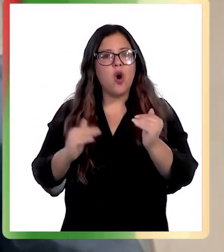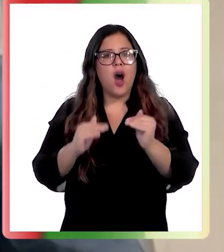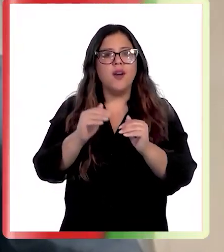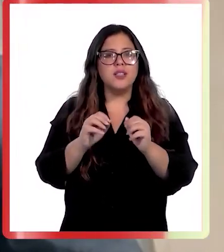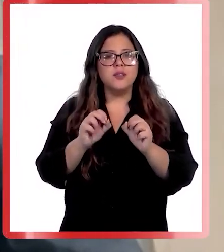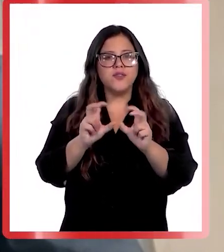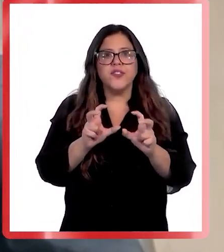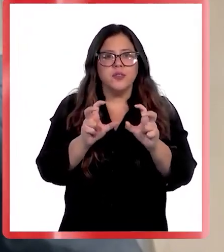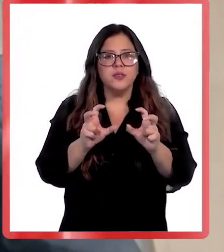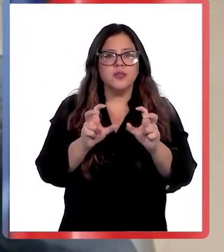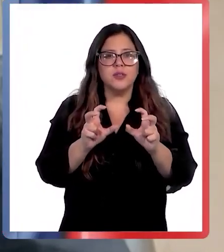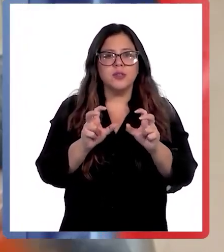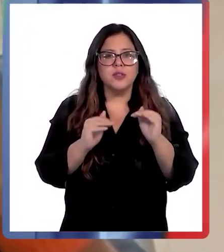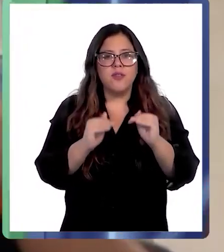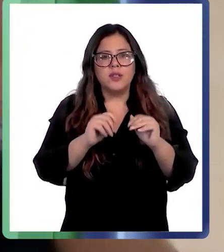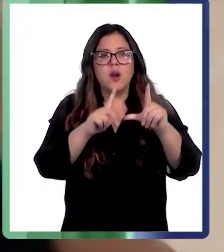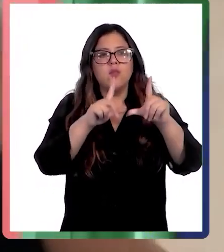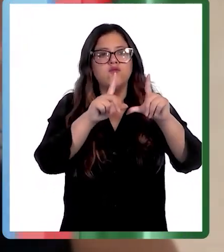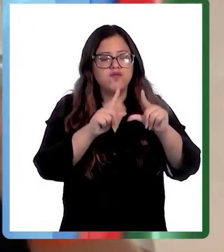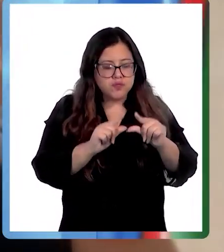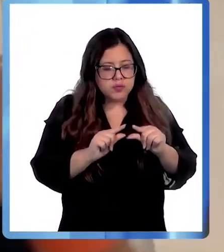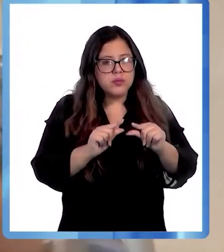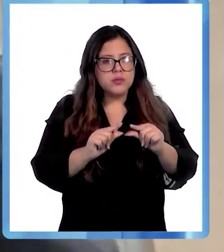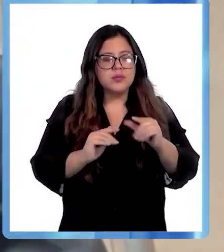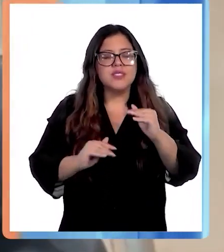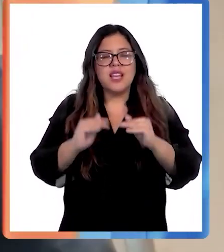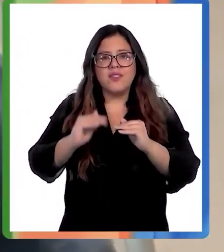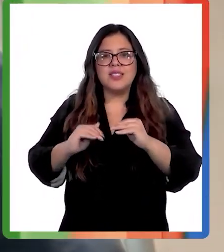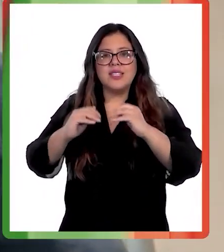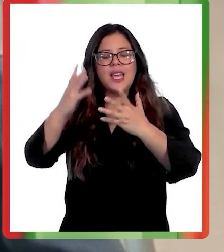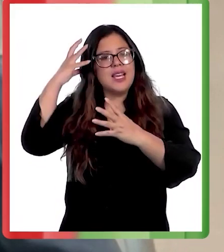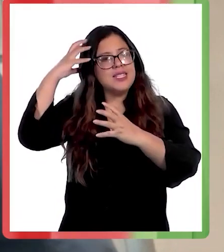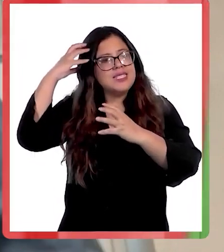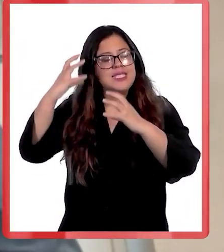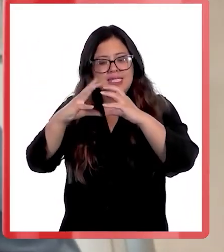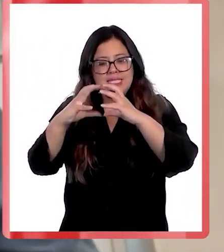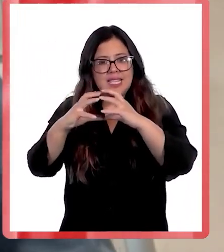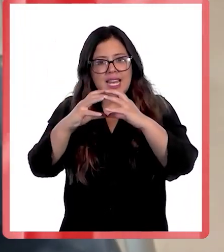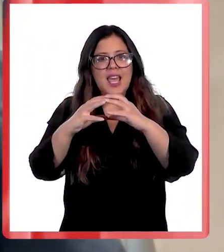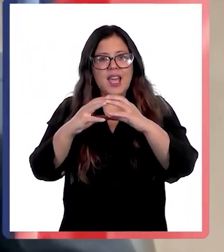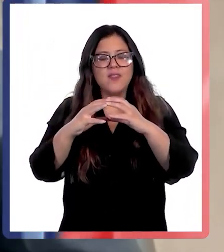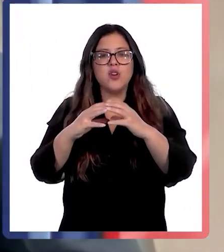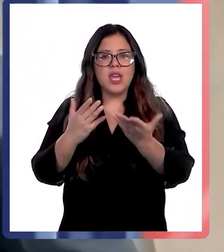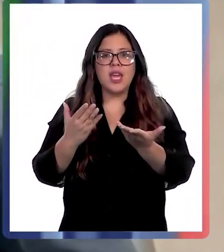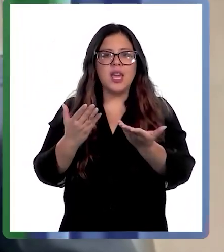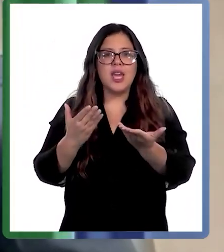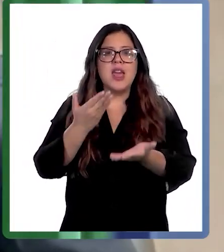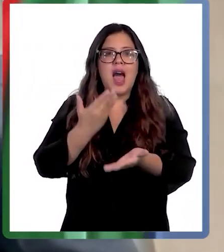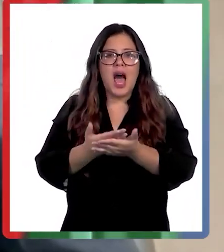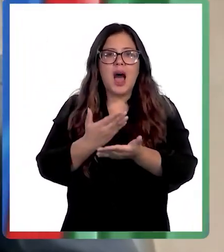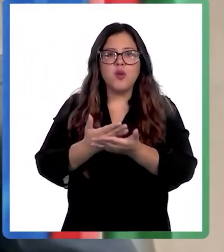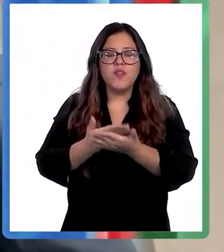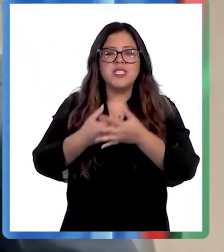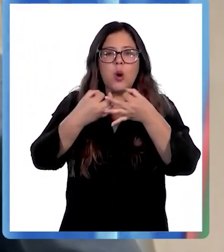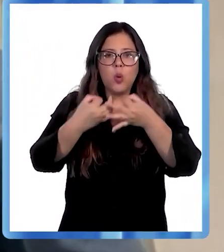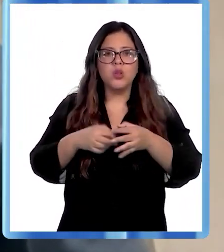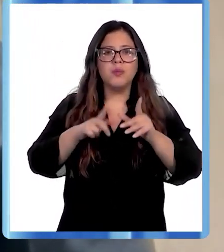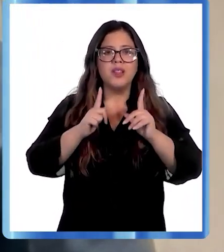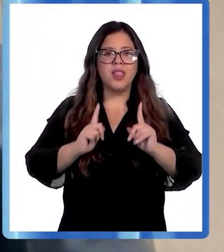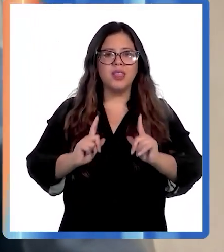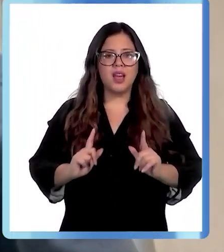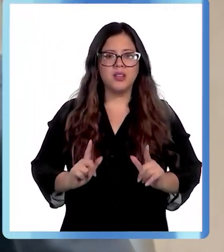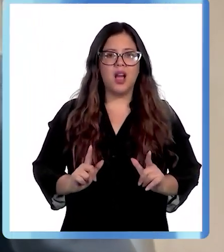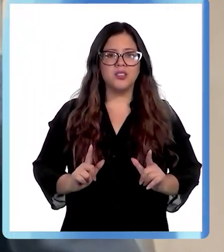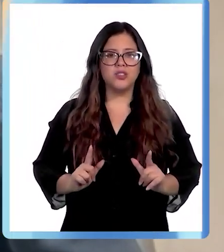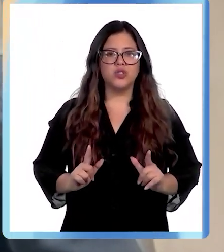vigilia, un estado efectivamente de menos vigilia y un estado que aprovecha el cerebro para lograr, como te dije, hacer ese aseo